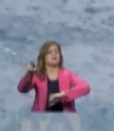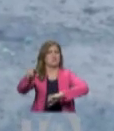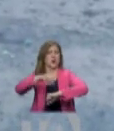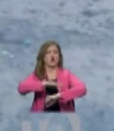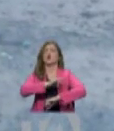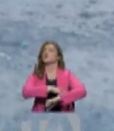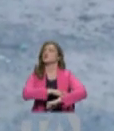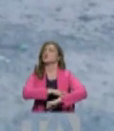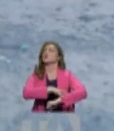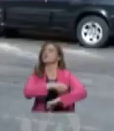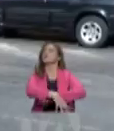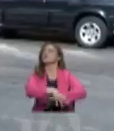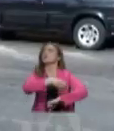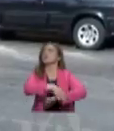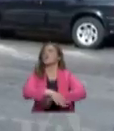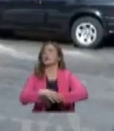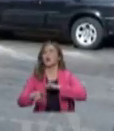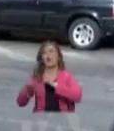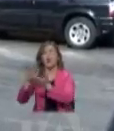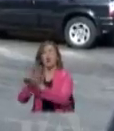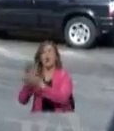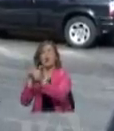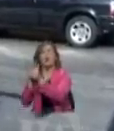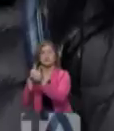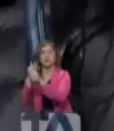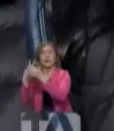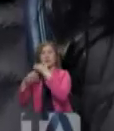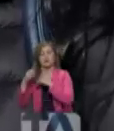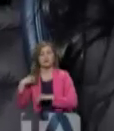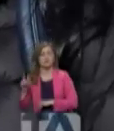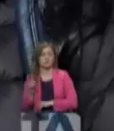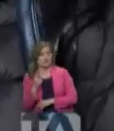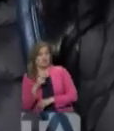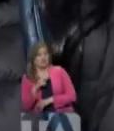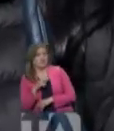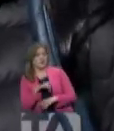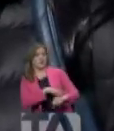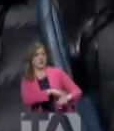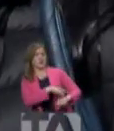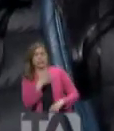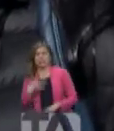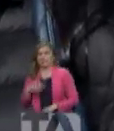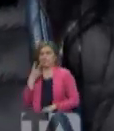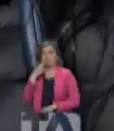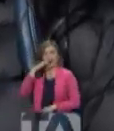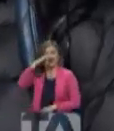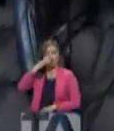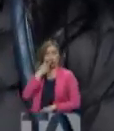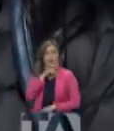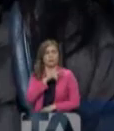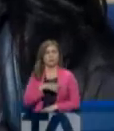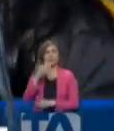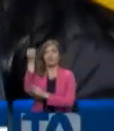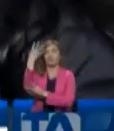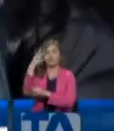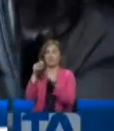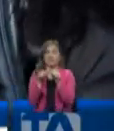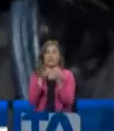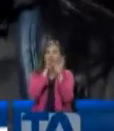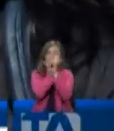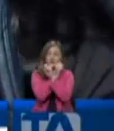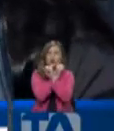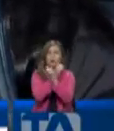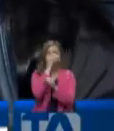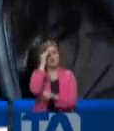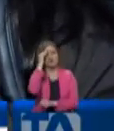sus hijos que salen de la escuela que está ubicada en el sector. Tenemos iluminación y eso ayuda para que esta gente se quede en las noches.